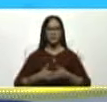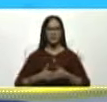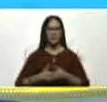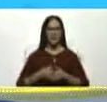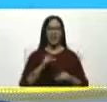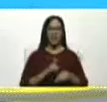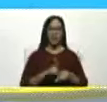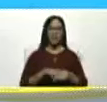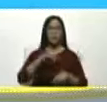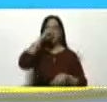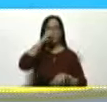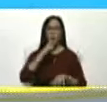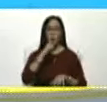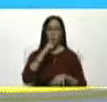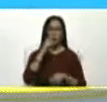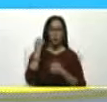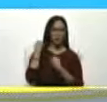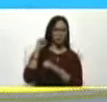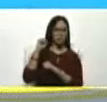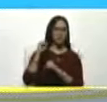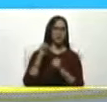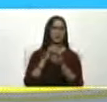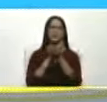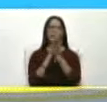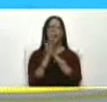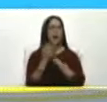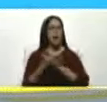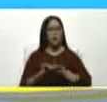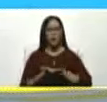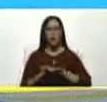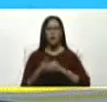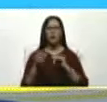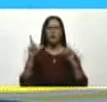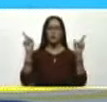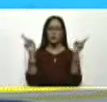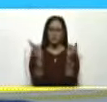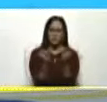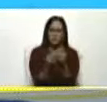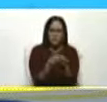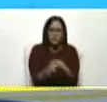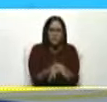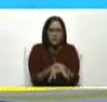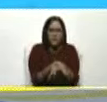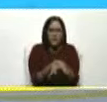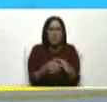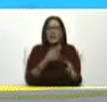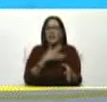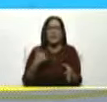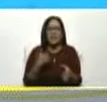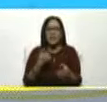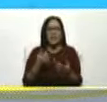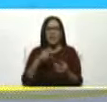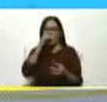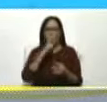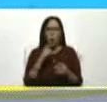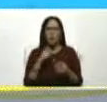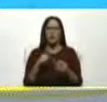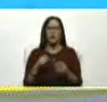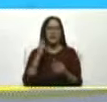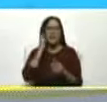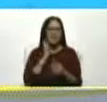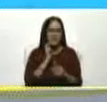tiempos del odio y la intolerancia quedaron atrás. Solo una pequeña minoría pretende sembrar el odio, la intolerancia, la violencia y el